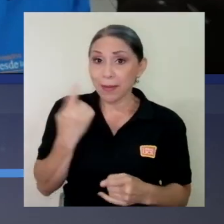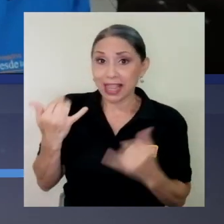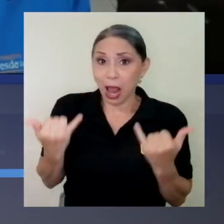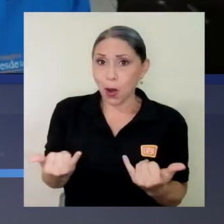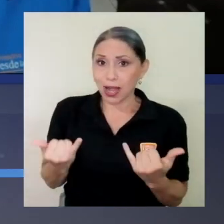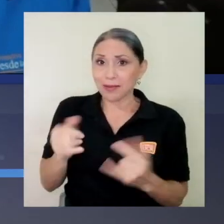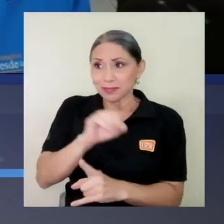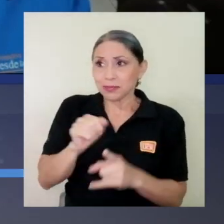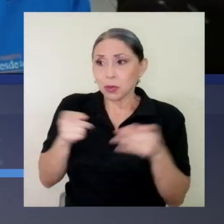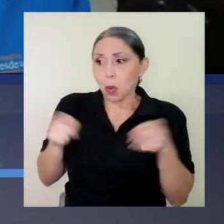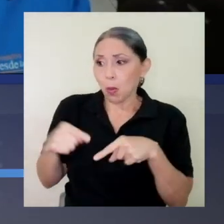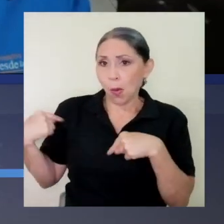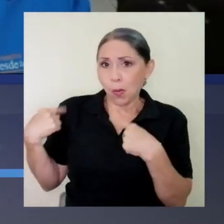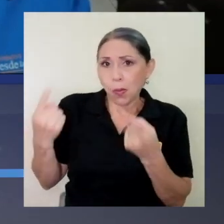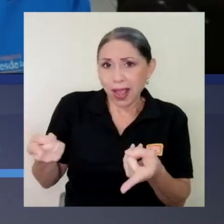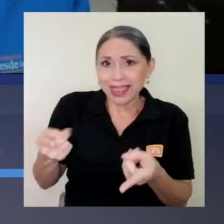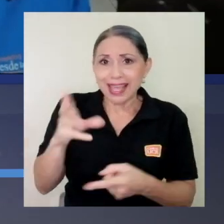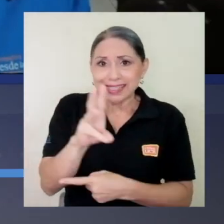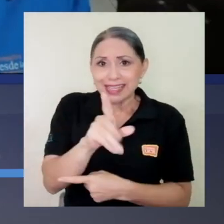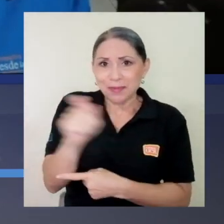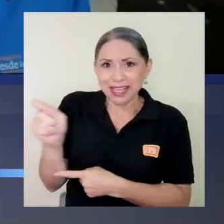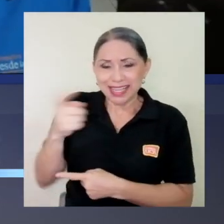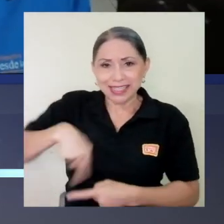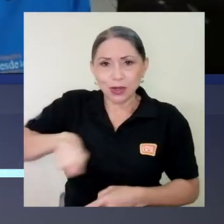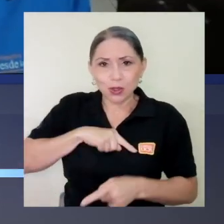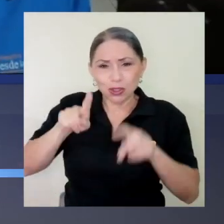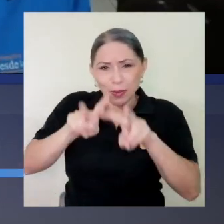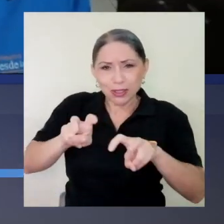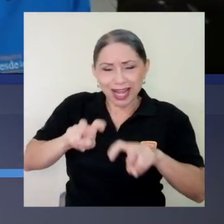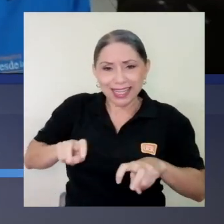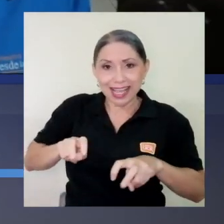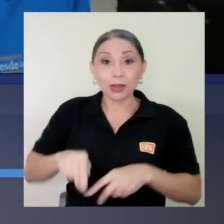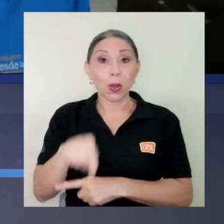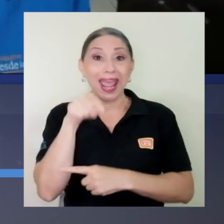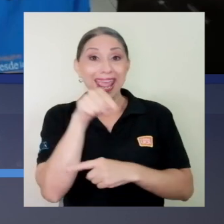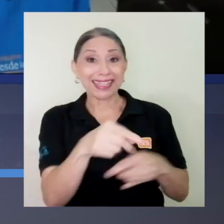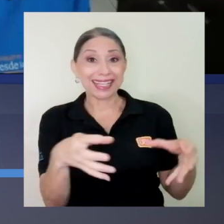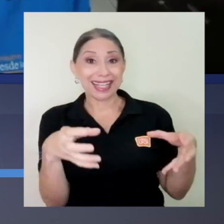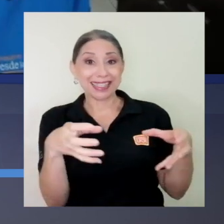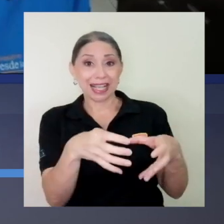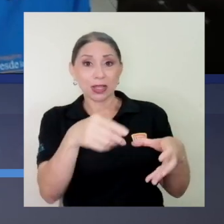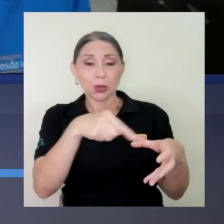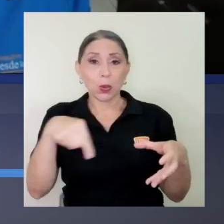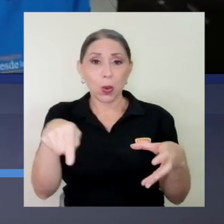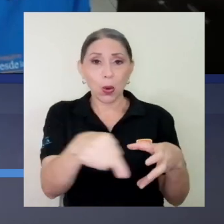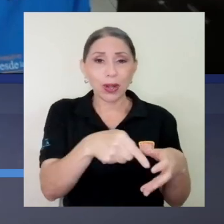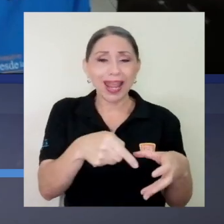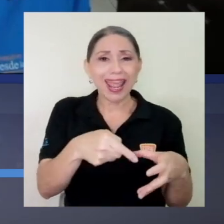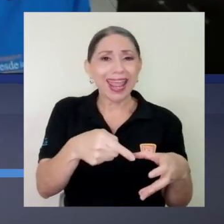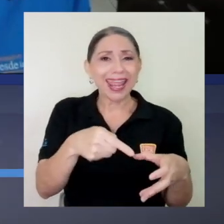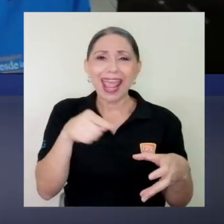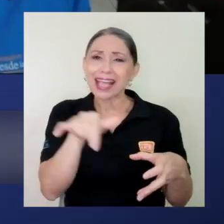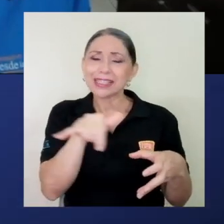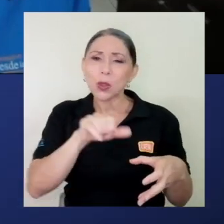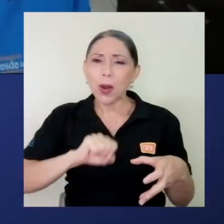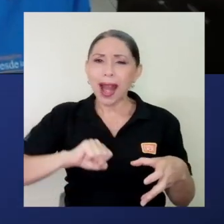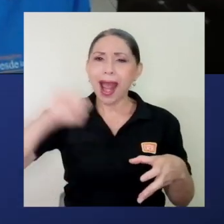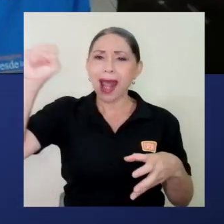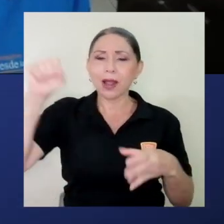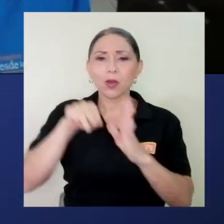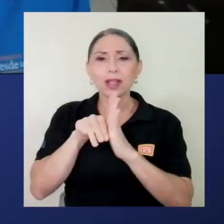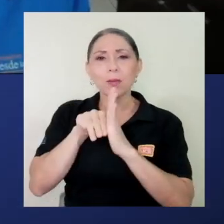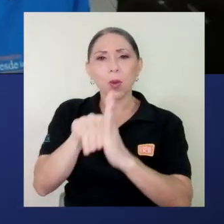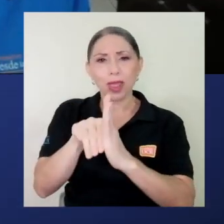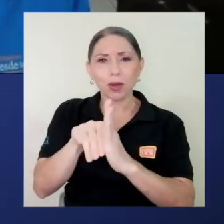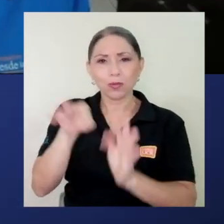coyuntura pequeña de 6 meses que estamos analizando. Es el sector que ha sido el ganador del modelo o tipo